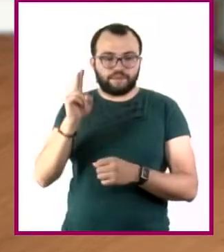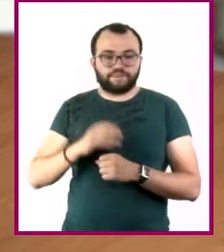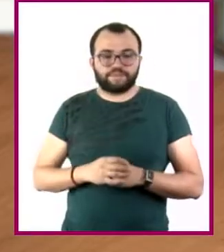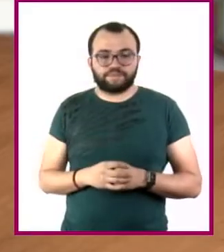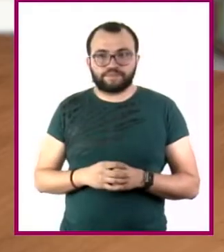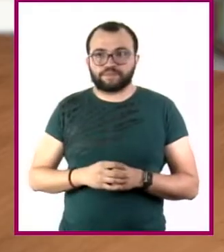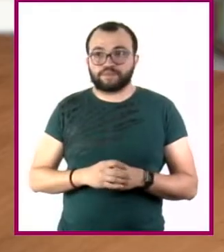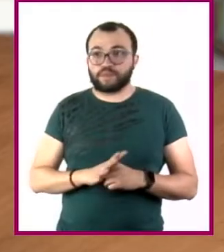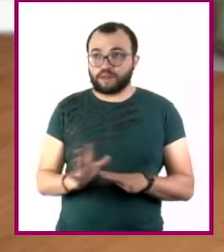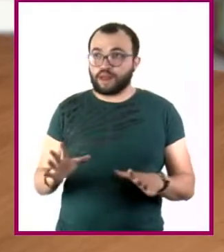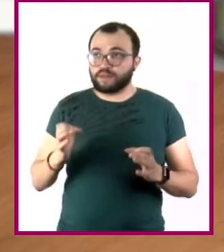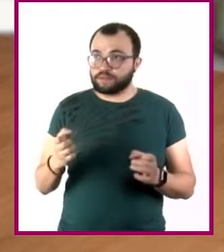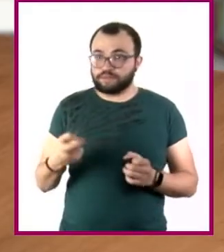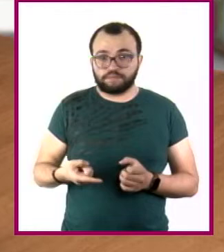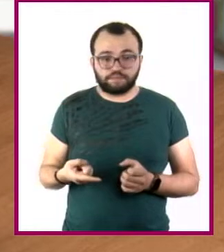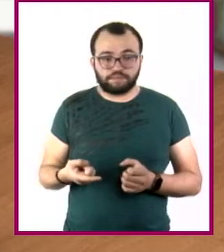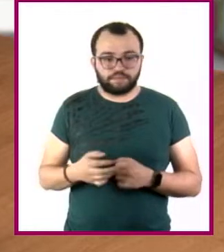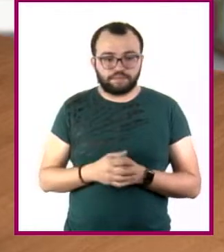Pues ya estamos aquí.